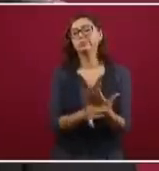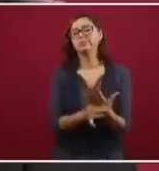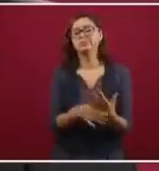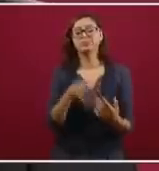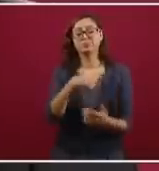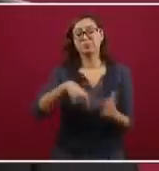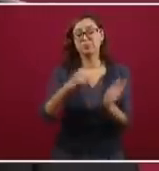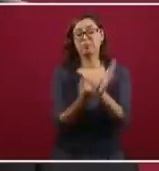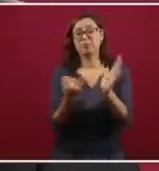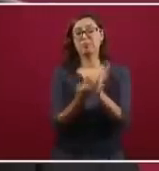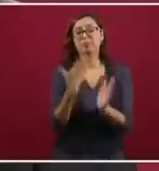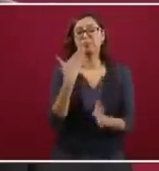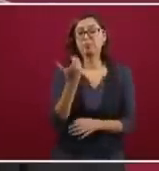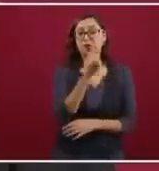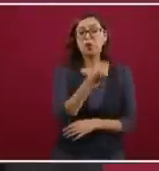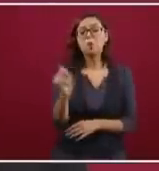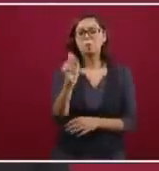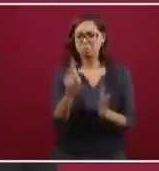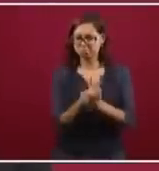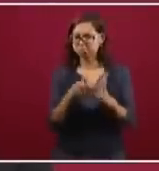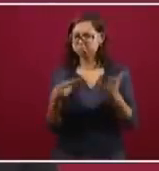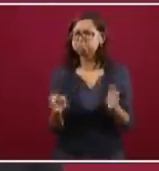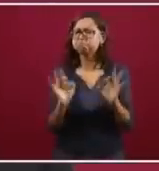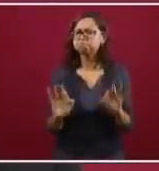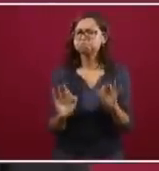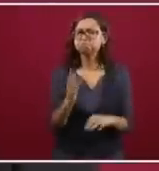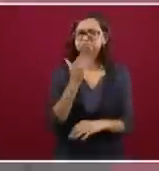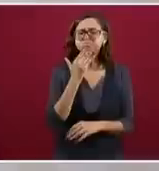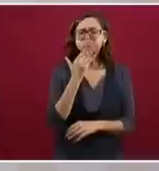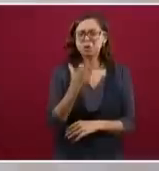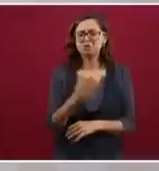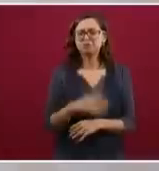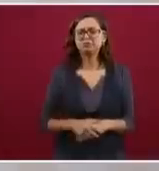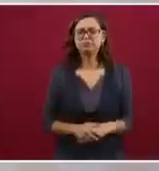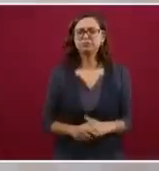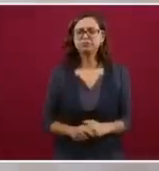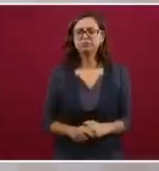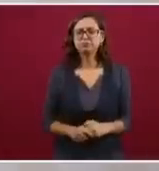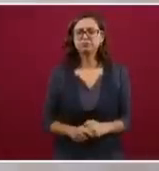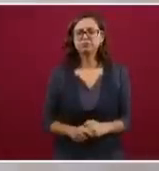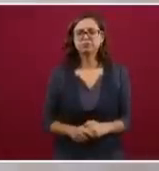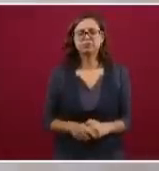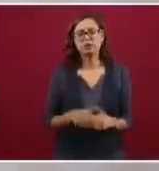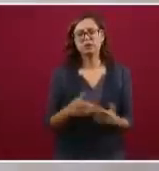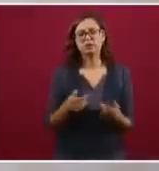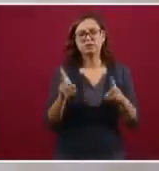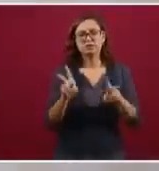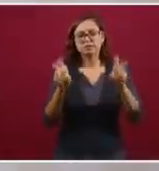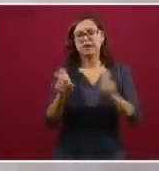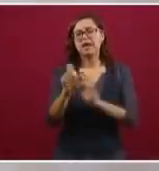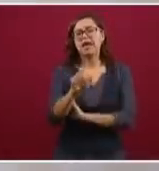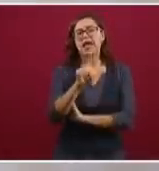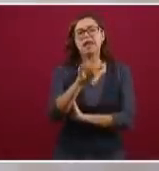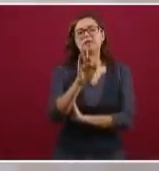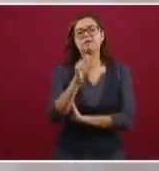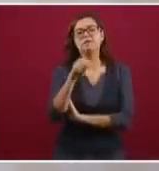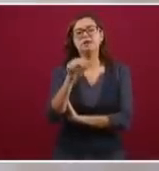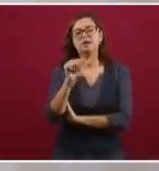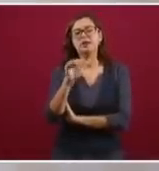especializado en finanzas, buen periódico, por cierto, lo recomiendo, El Financiero,